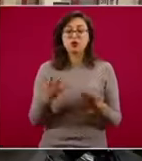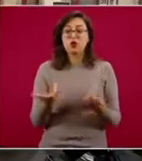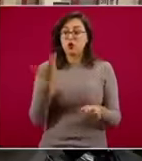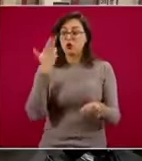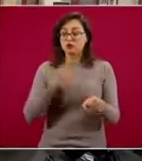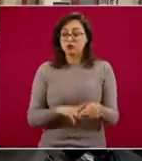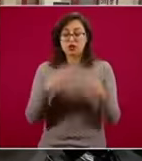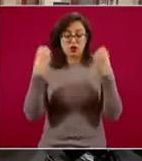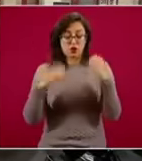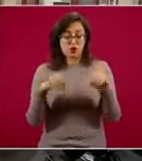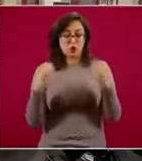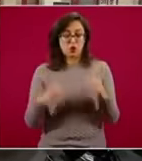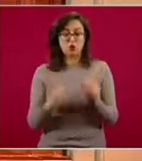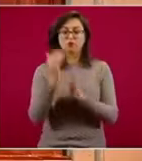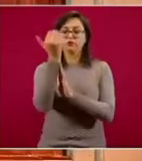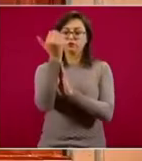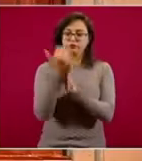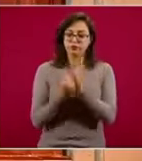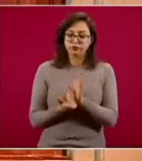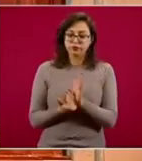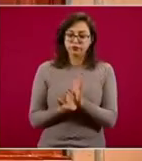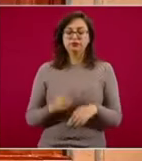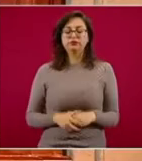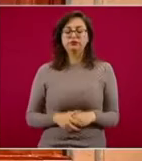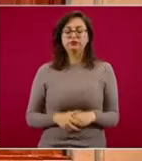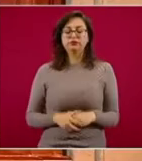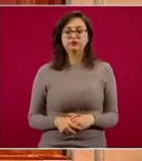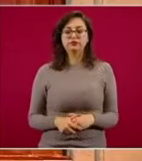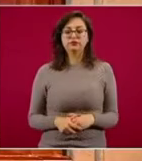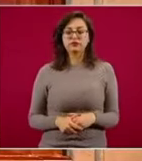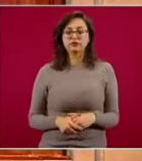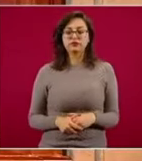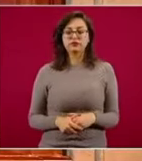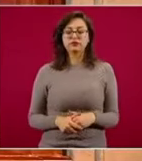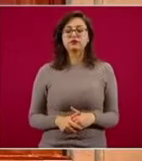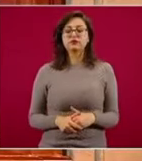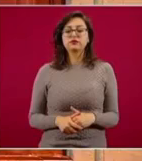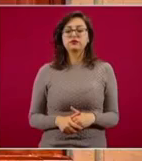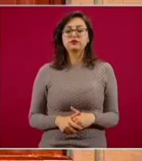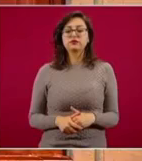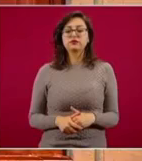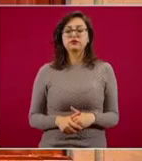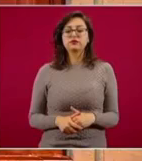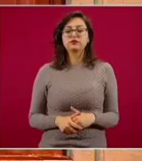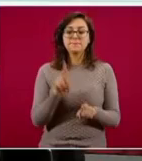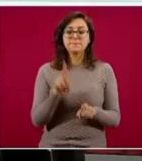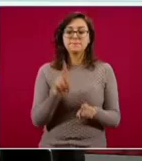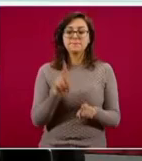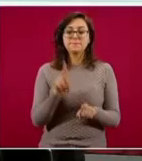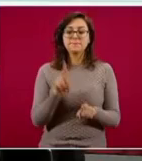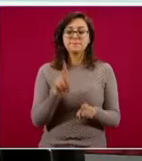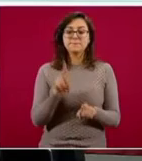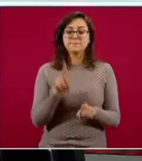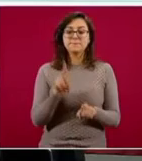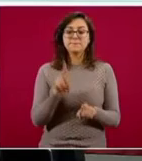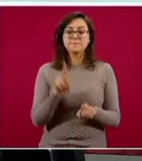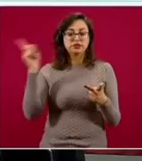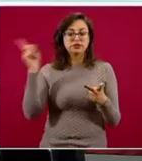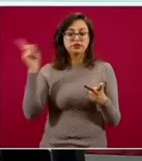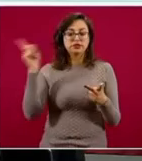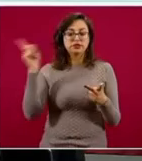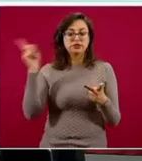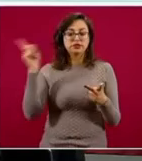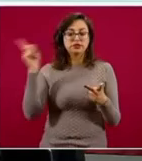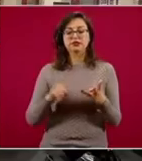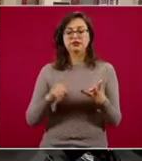ocupación en los últimos días y en las últimas semanas. Por encima del 50% también tenemos a Nuevo León, a Zacatecas y a la